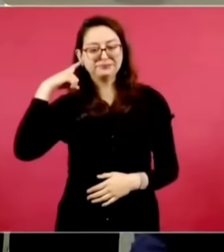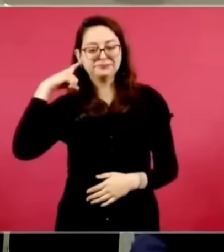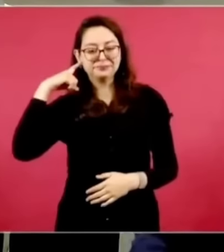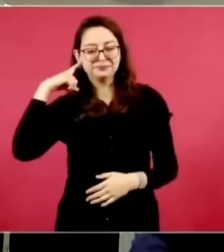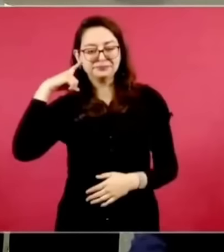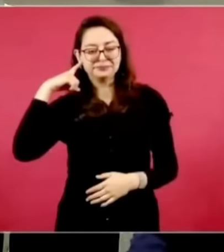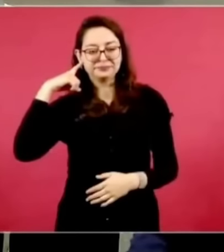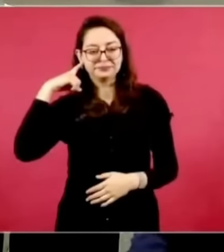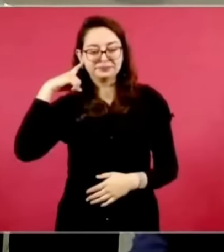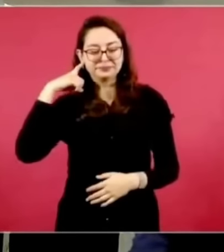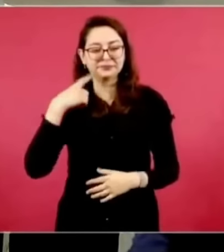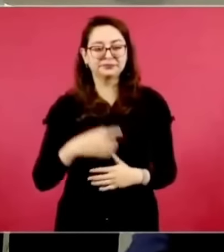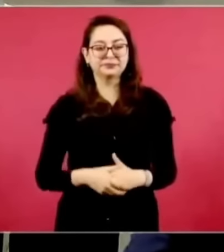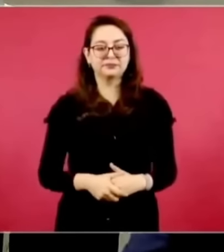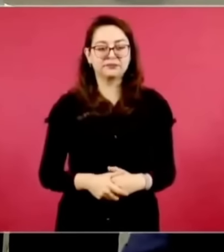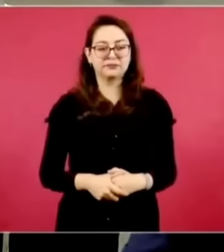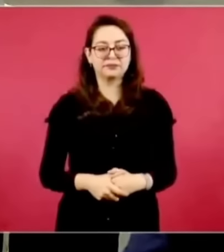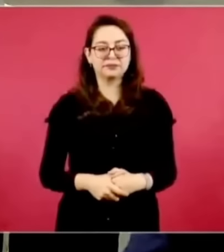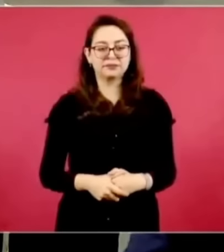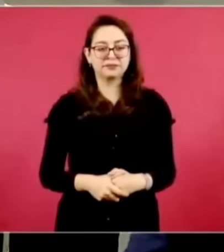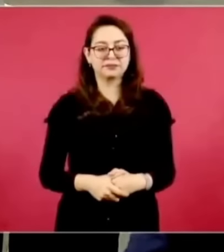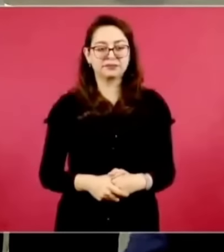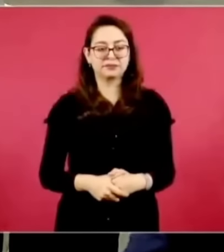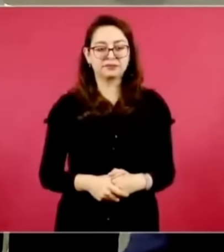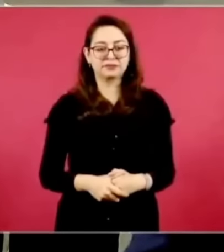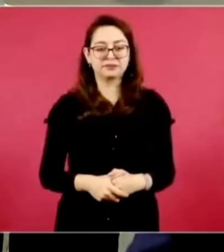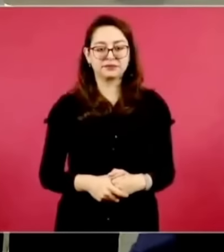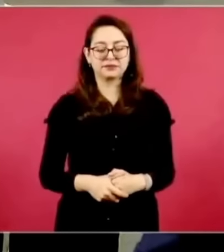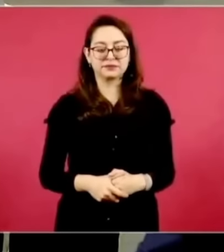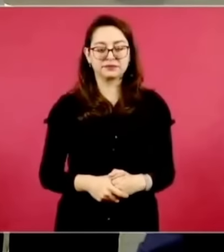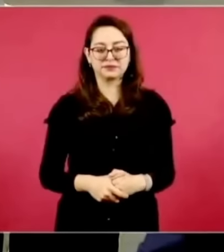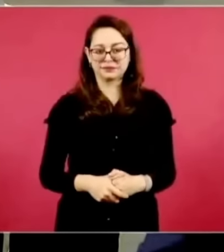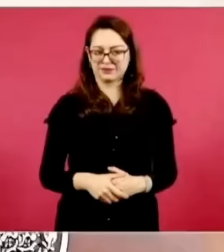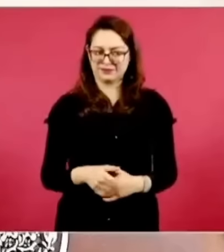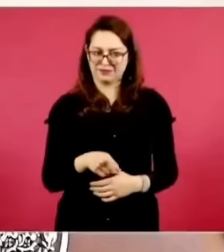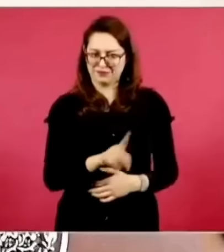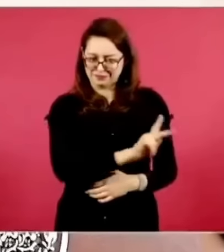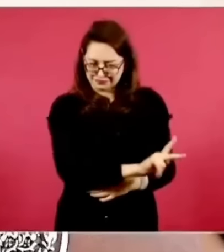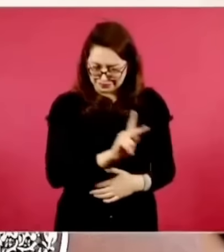para que veas no no no no no no no el doctor alcoser